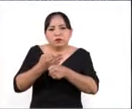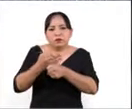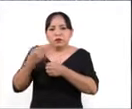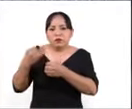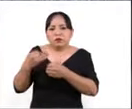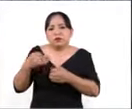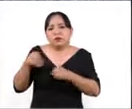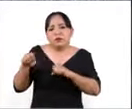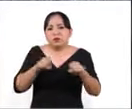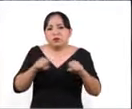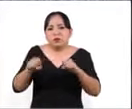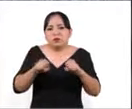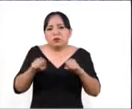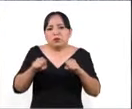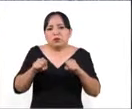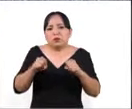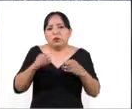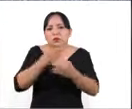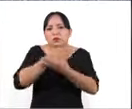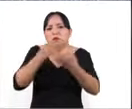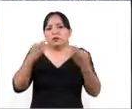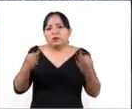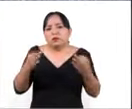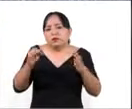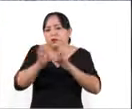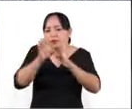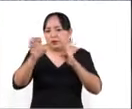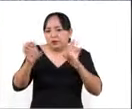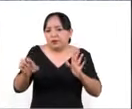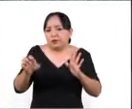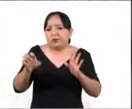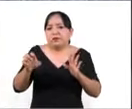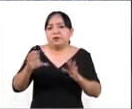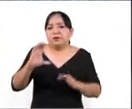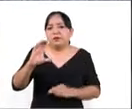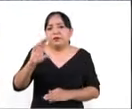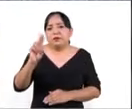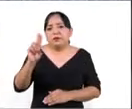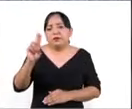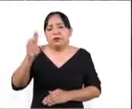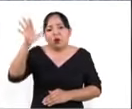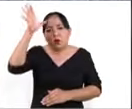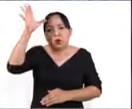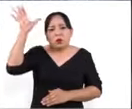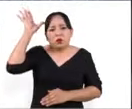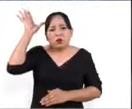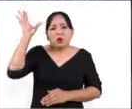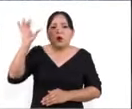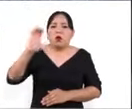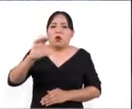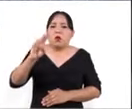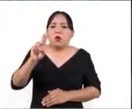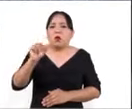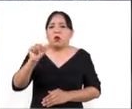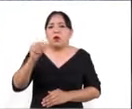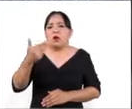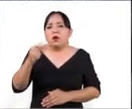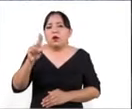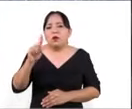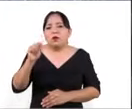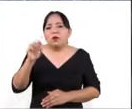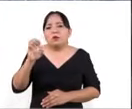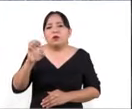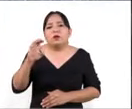también, doctora, hay como reportes en la Cuauhtémoc, en varios edificios que se han agrietado o incluso